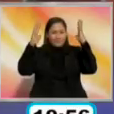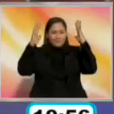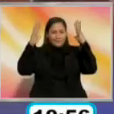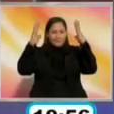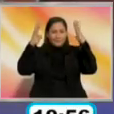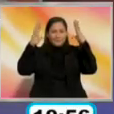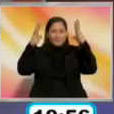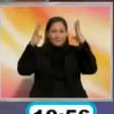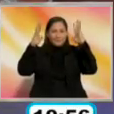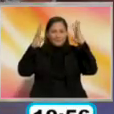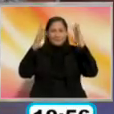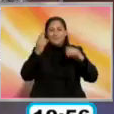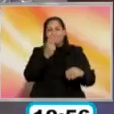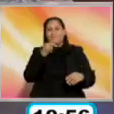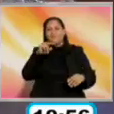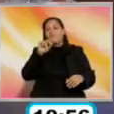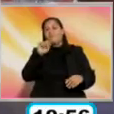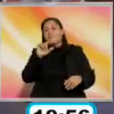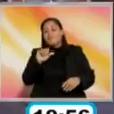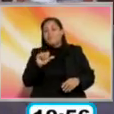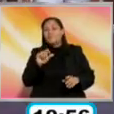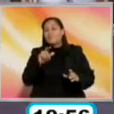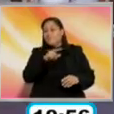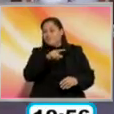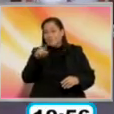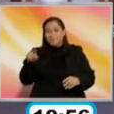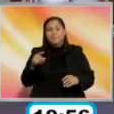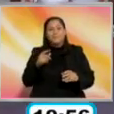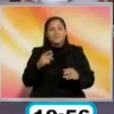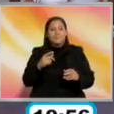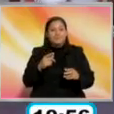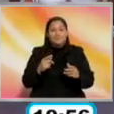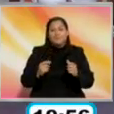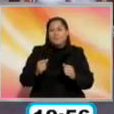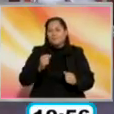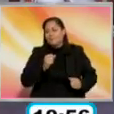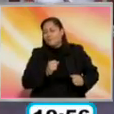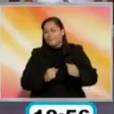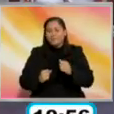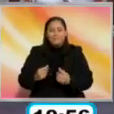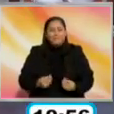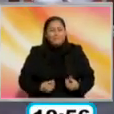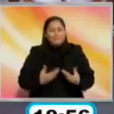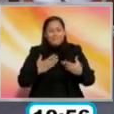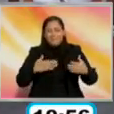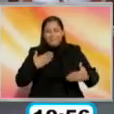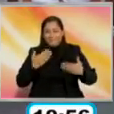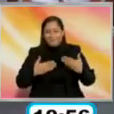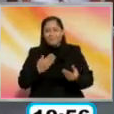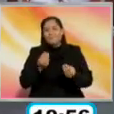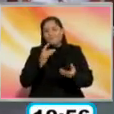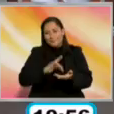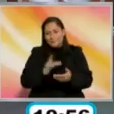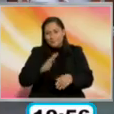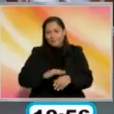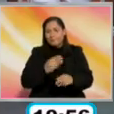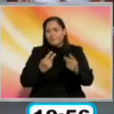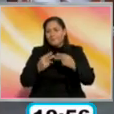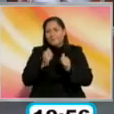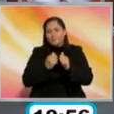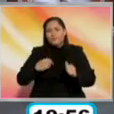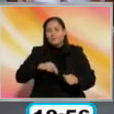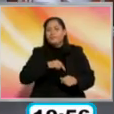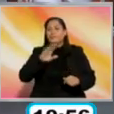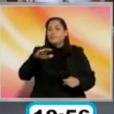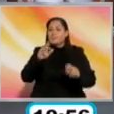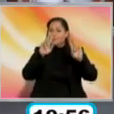¡Aplauso para Qué Nota! Que estuvieron poniéndonos buen sazón y diversión sobre todo. Muchas gracias por estar con nosotros.